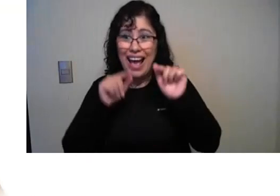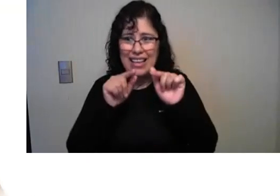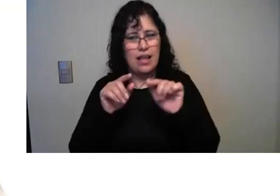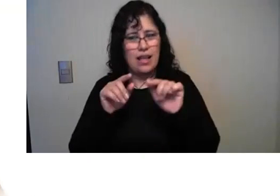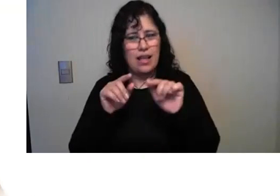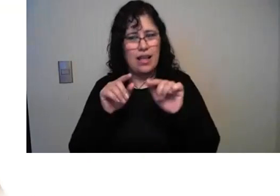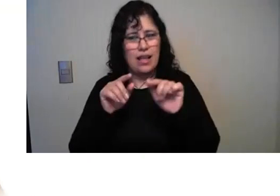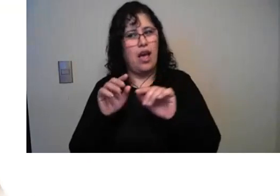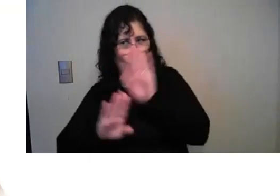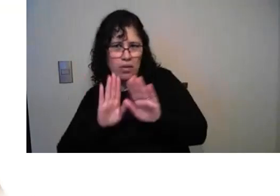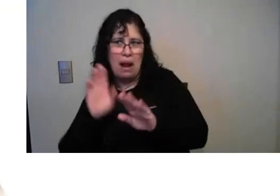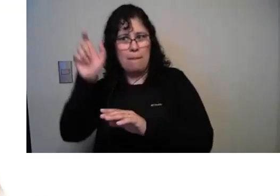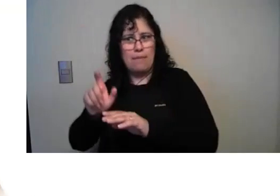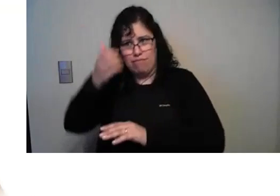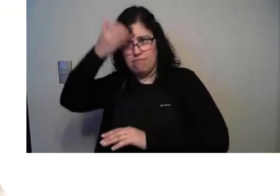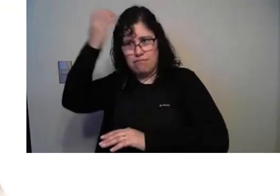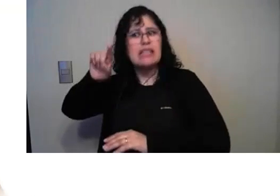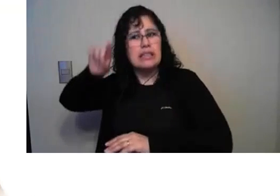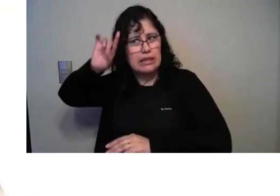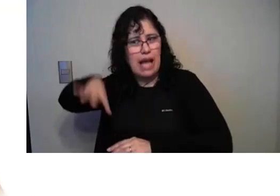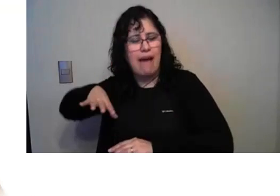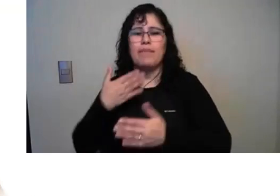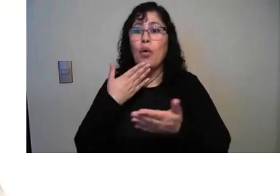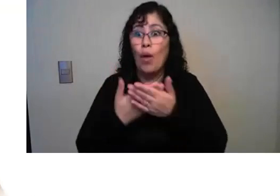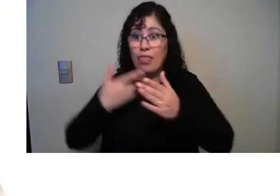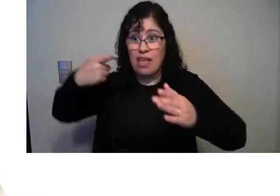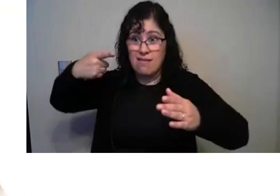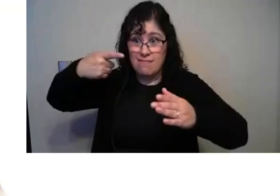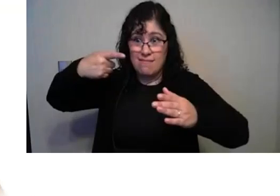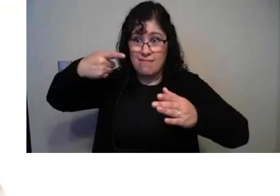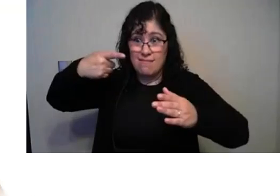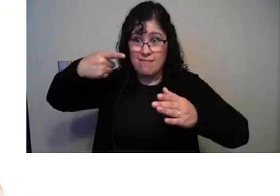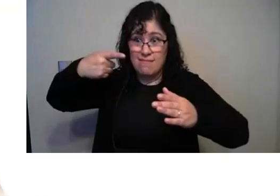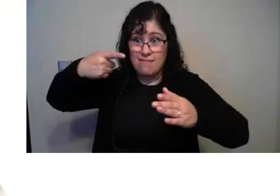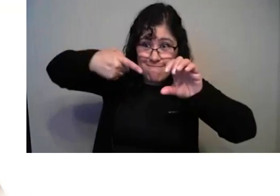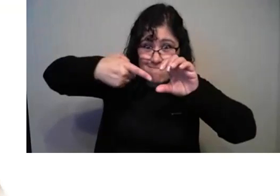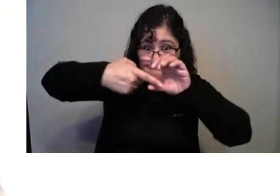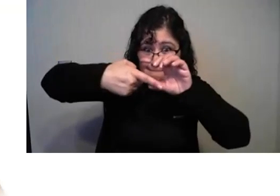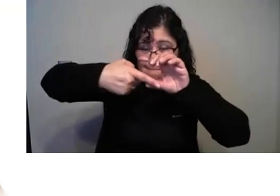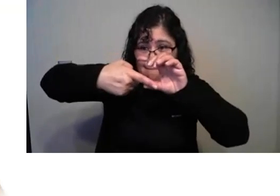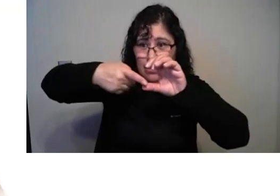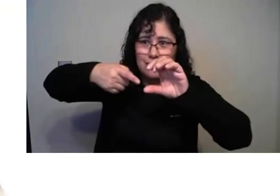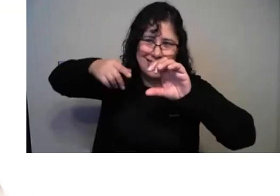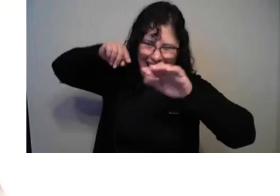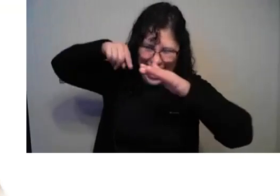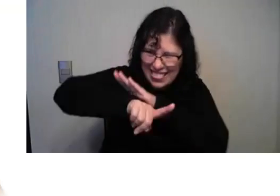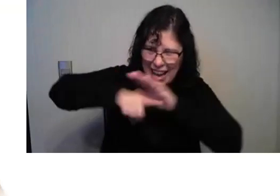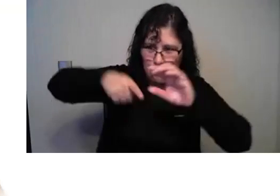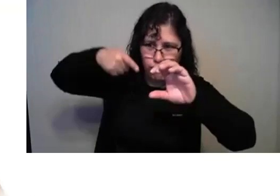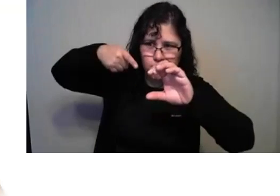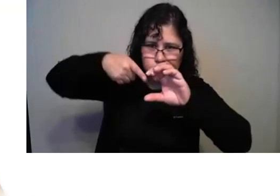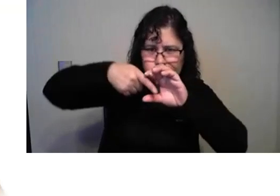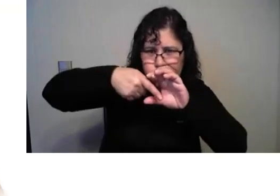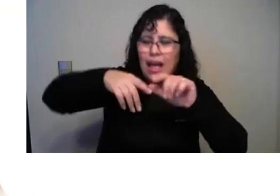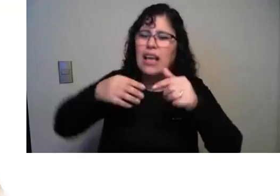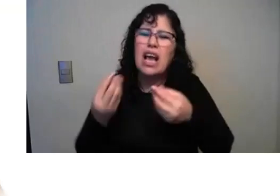¿cierto? Cuando la aguja penetra en estos elementos que están aquí, ya sea para, por